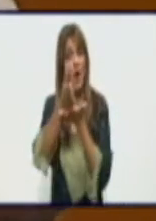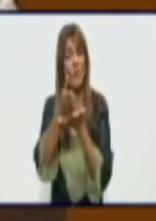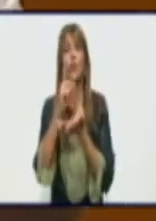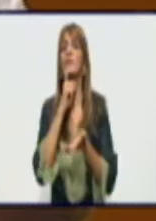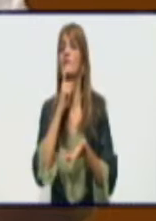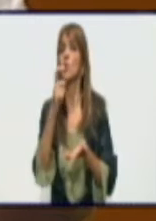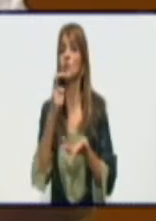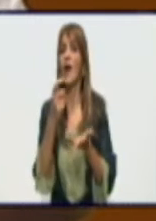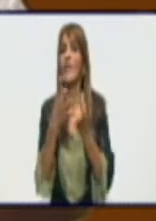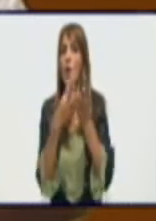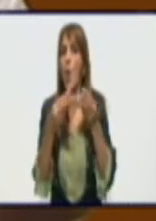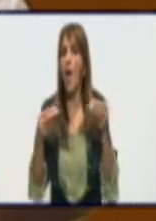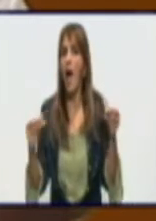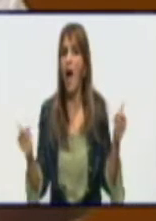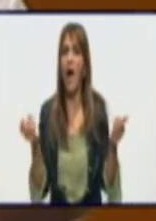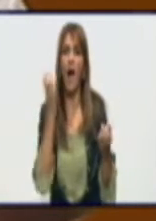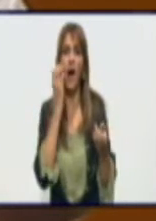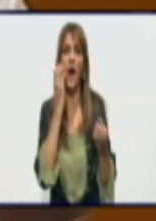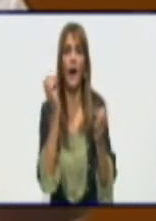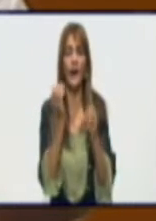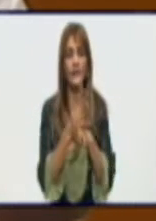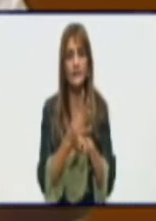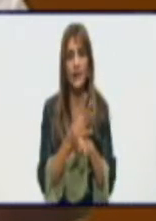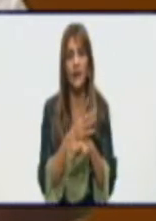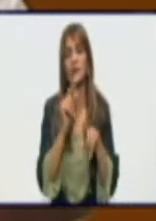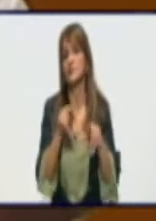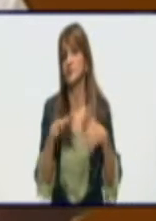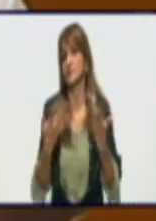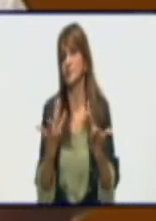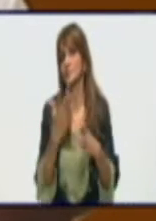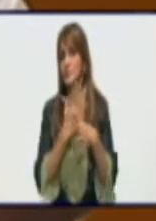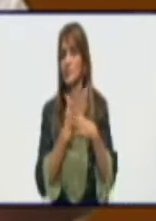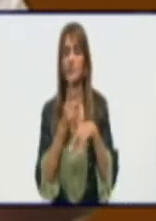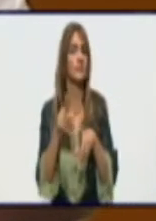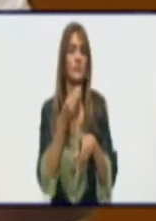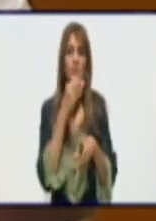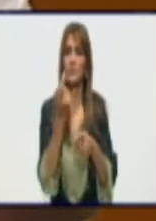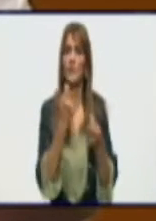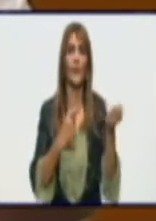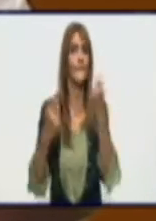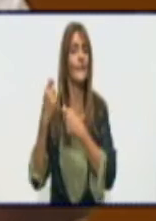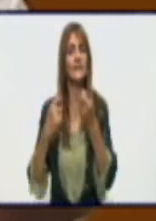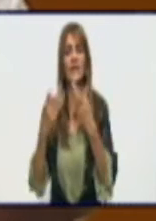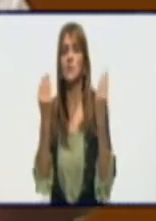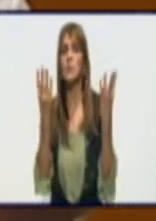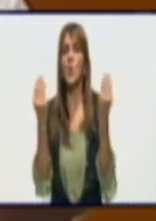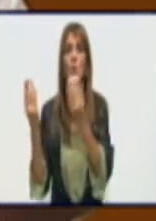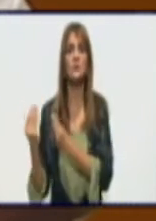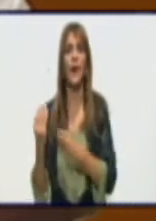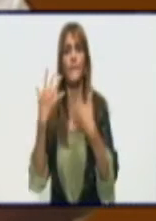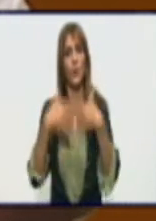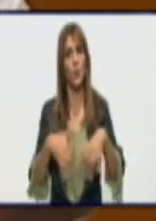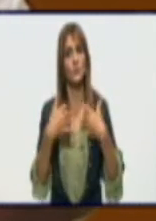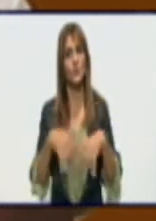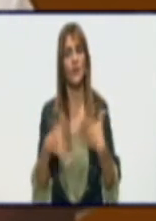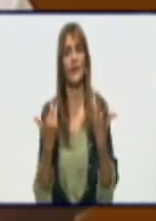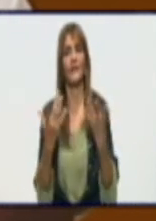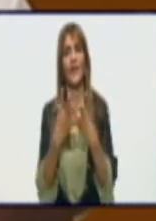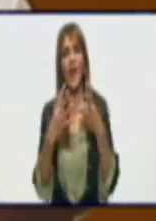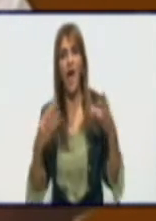fundamentales, y esto trae al traste de que no le podamos ofertar al pueblo muchos derivados de la harina que en otras ocasiones lo hacíamos. Esto sí nos